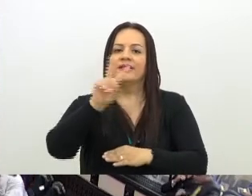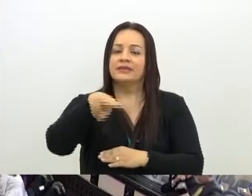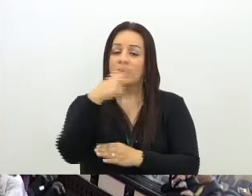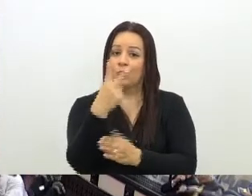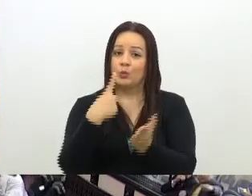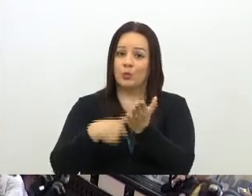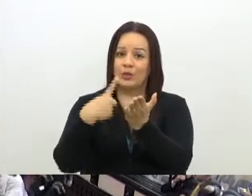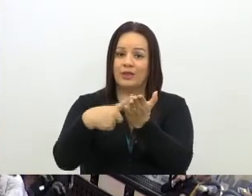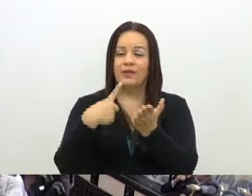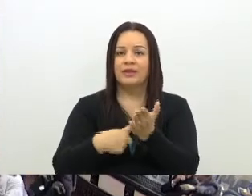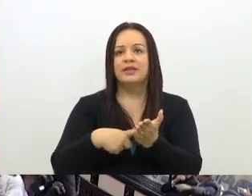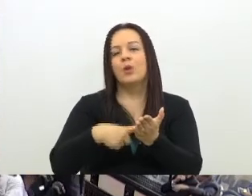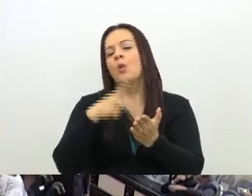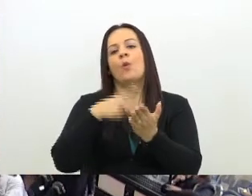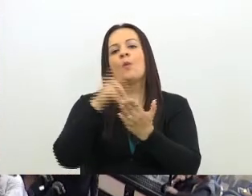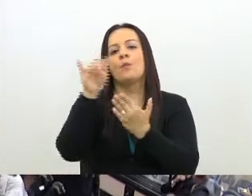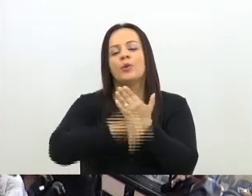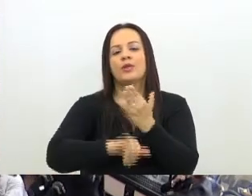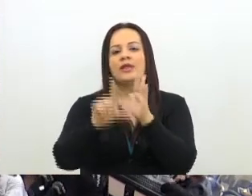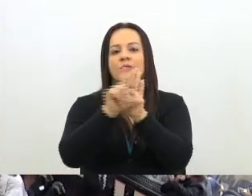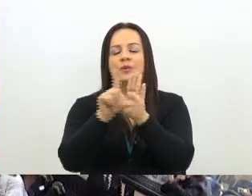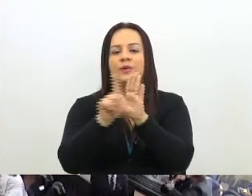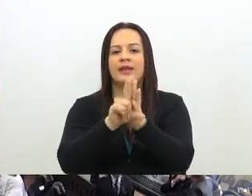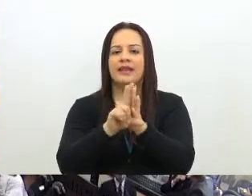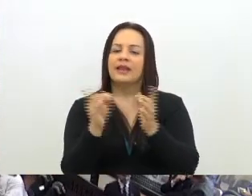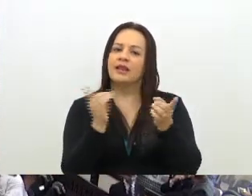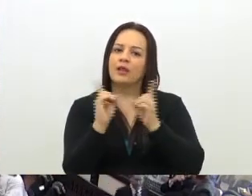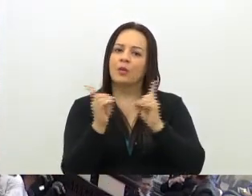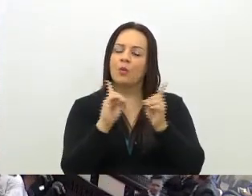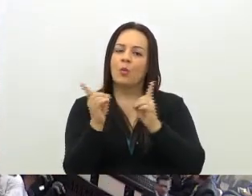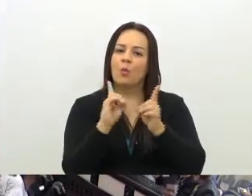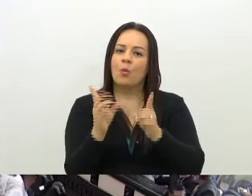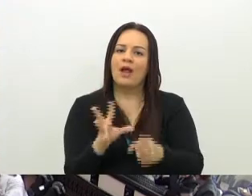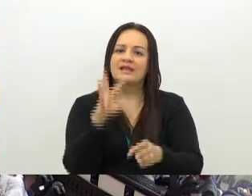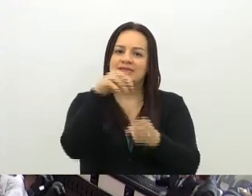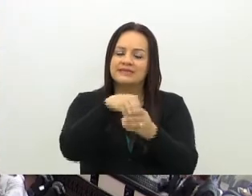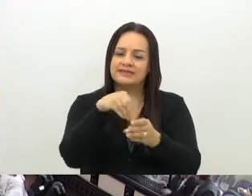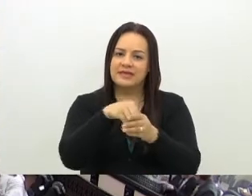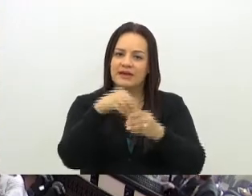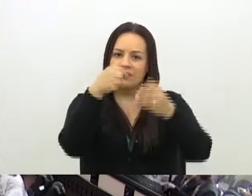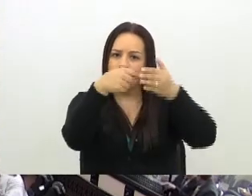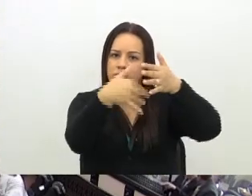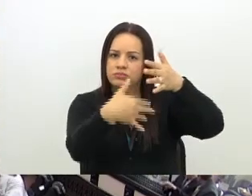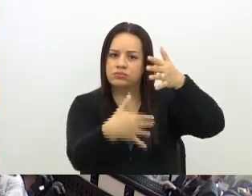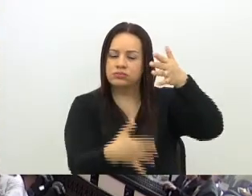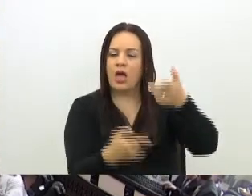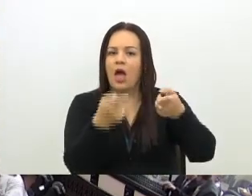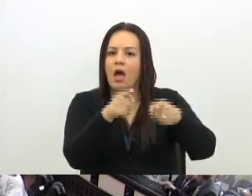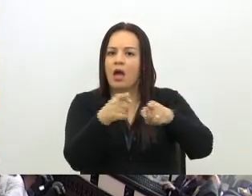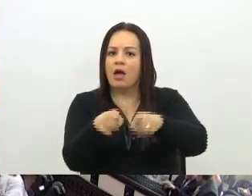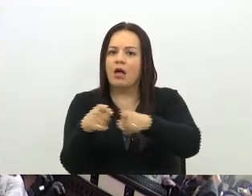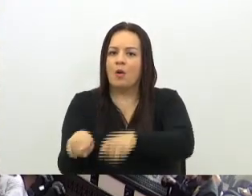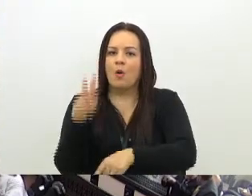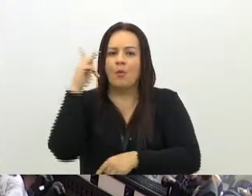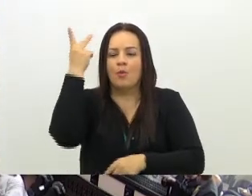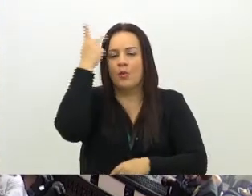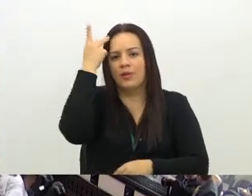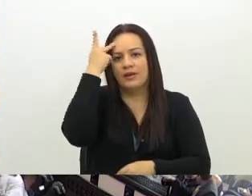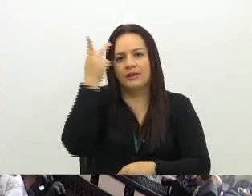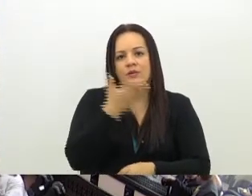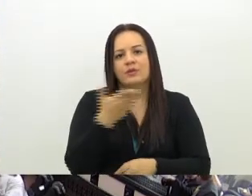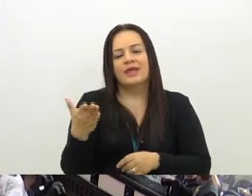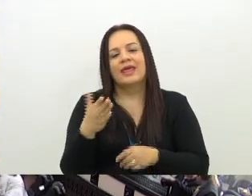debate un proyecto de ley en el cual se encierran una serie de acontecimientos políticos que